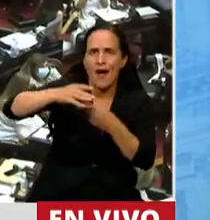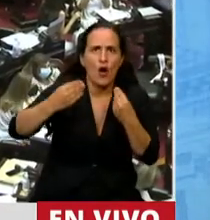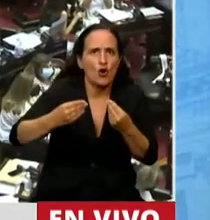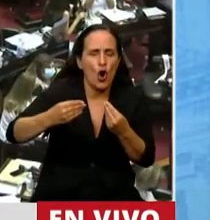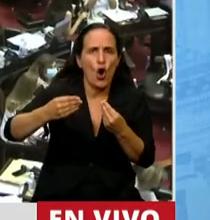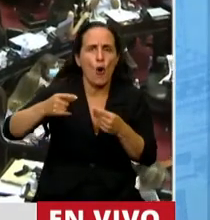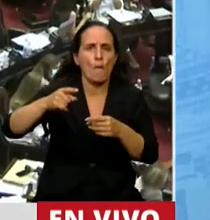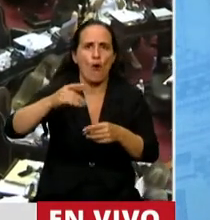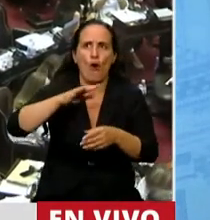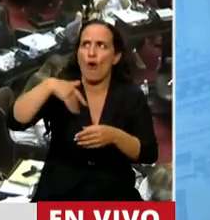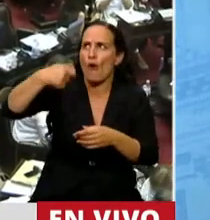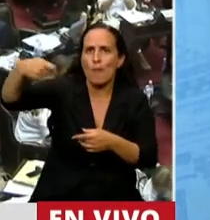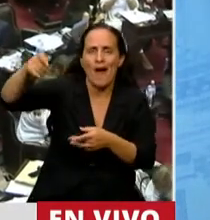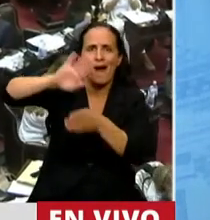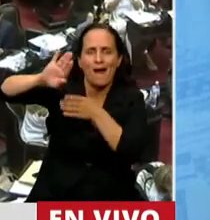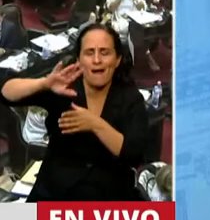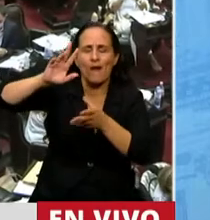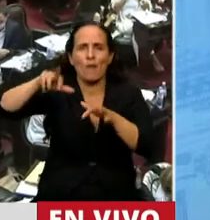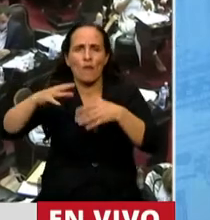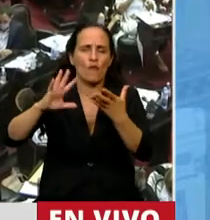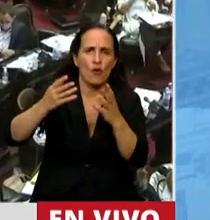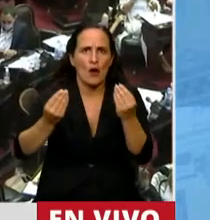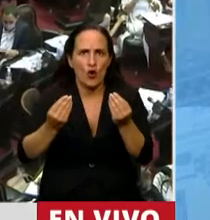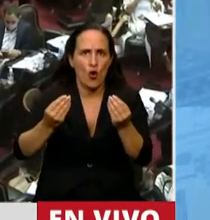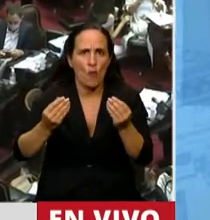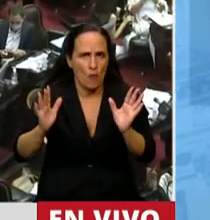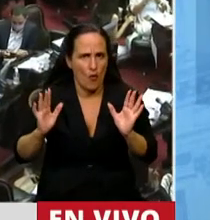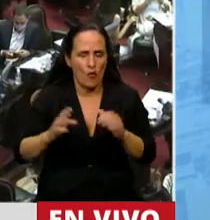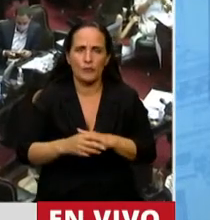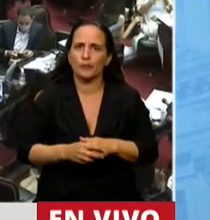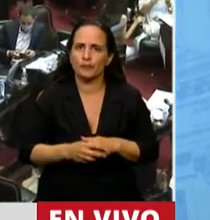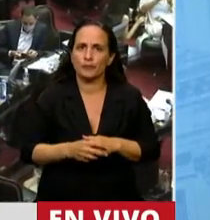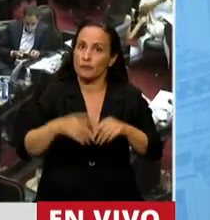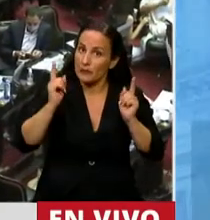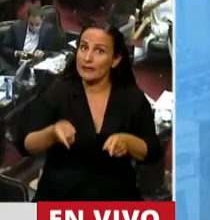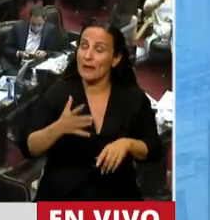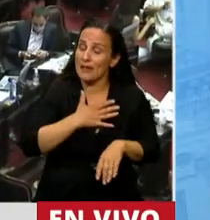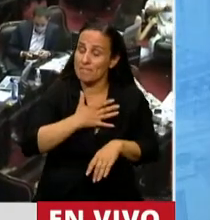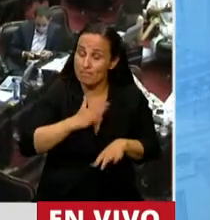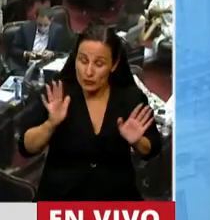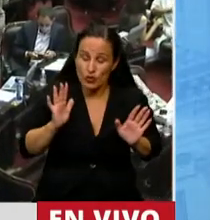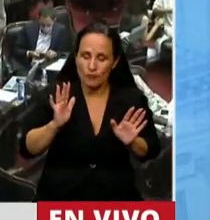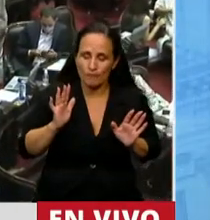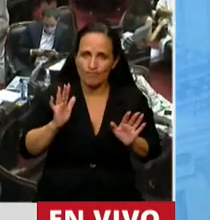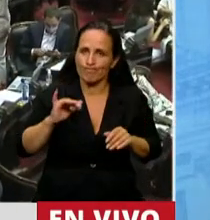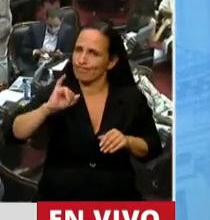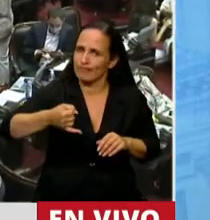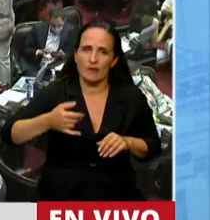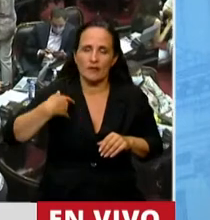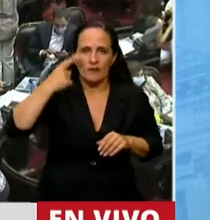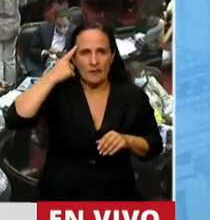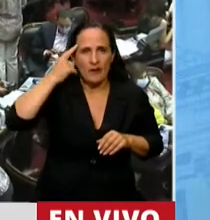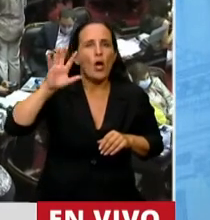exteriores que tiene un estado también yo abogo para que las provincias adopten